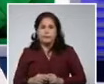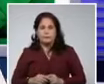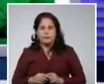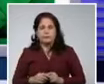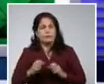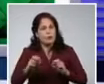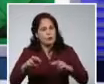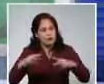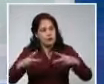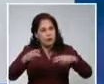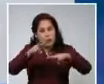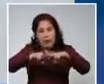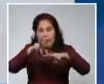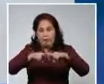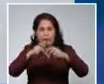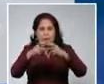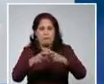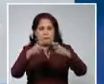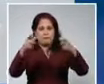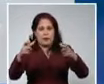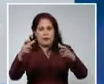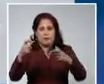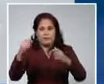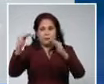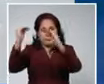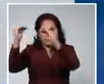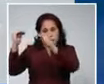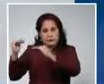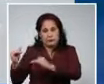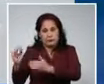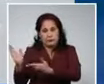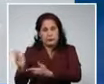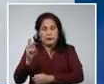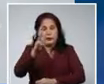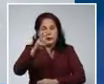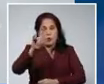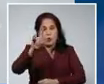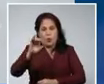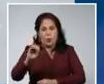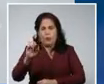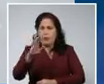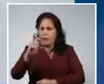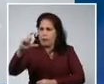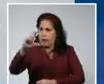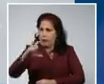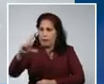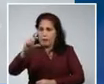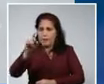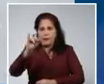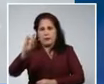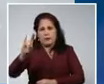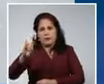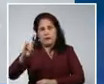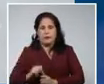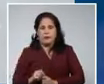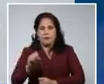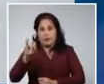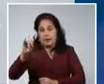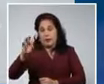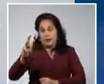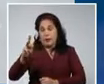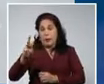La Habana con la cifra mayor, 390, le sigue Camagüey con 63 y